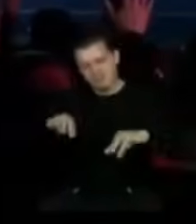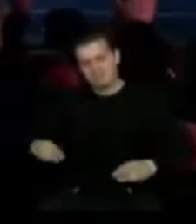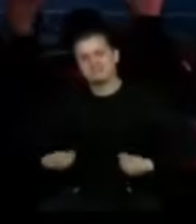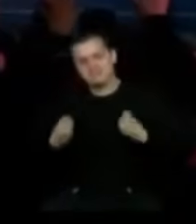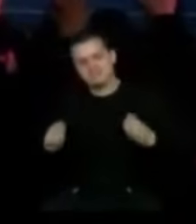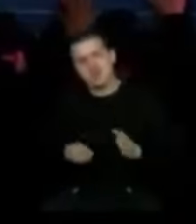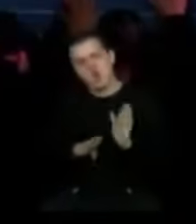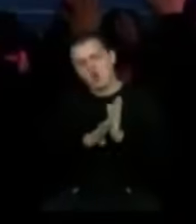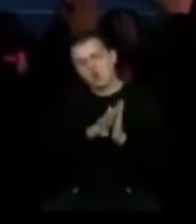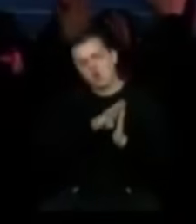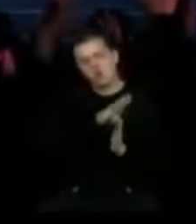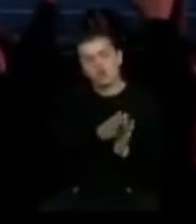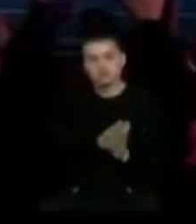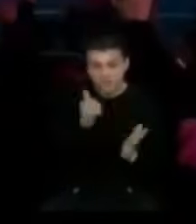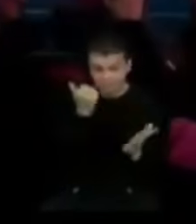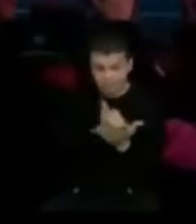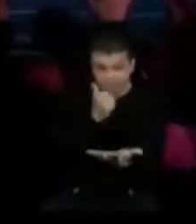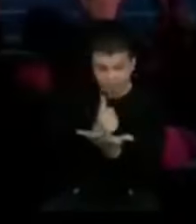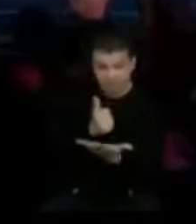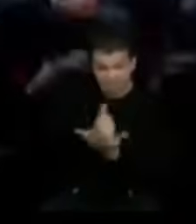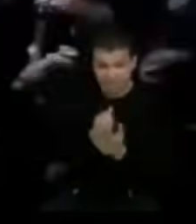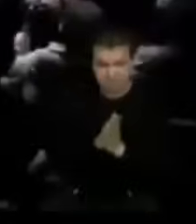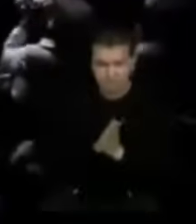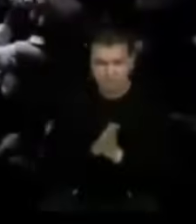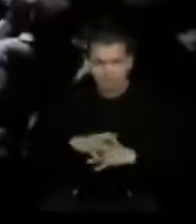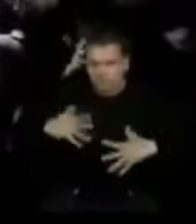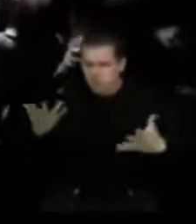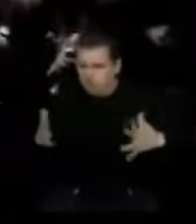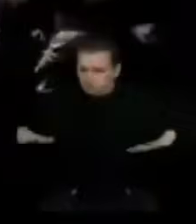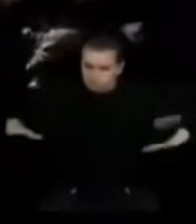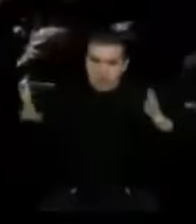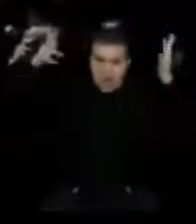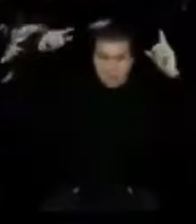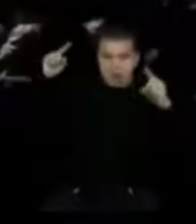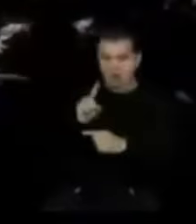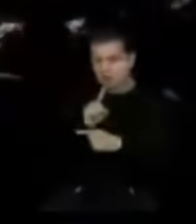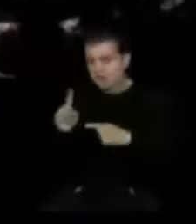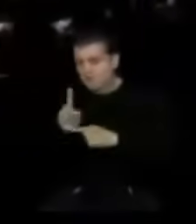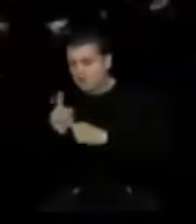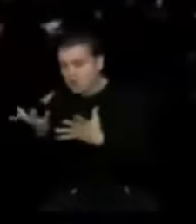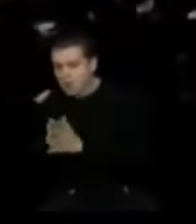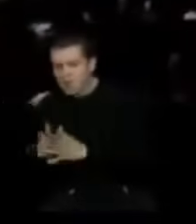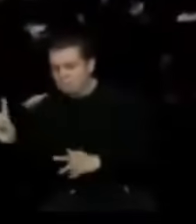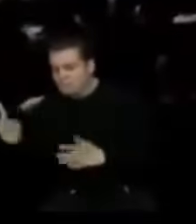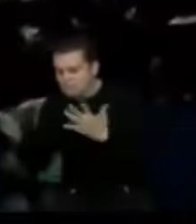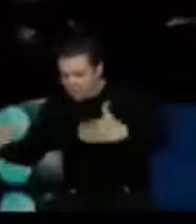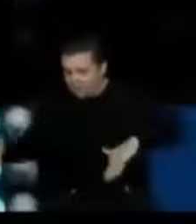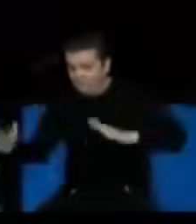eternamente. ¿Cuántos dicen amén? ¿Cómo no celebrar este fin de semana?